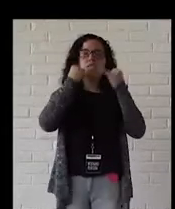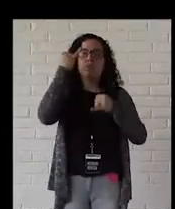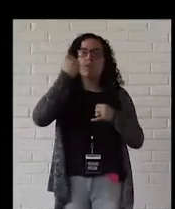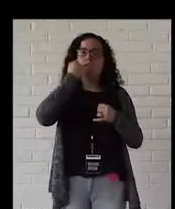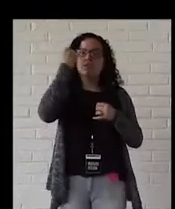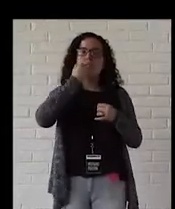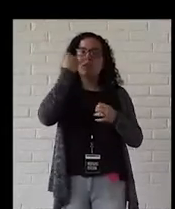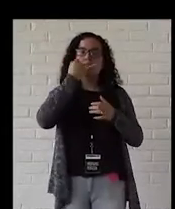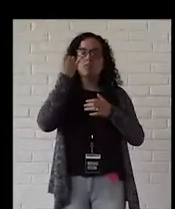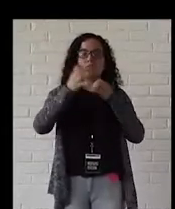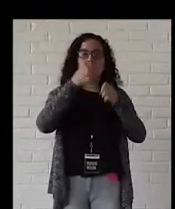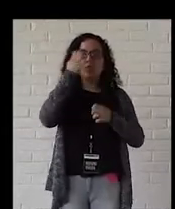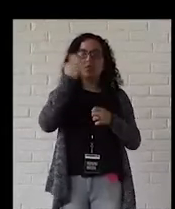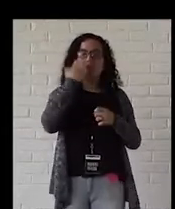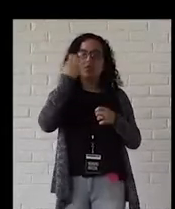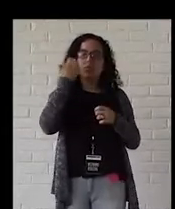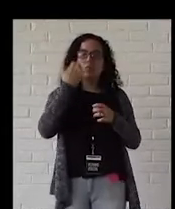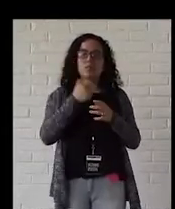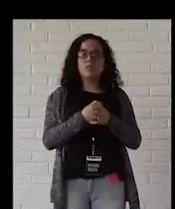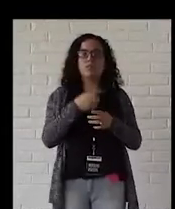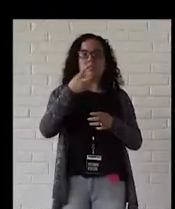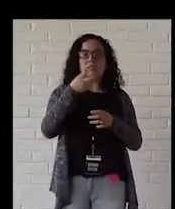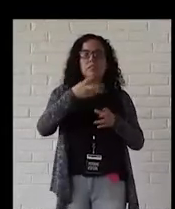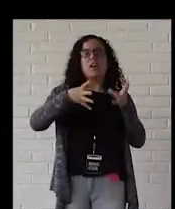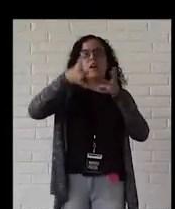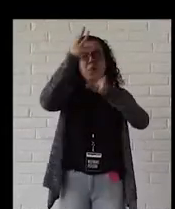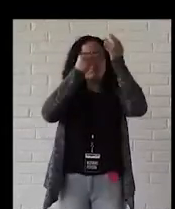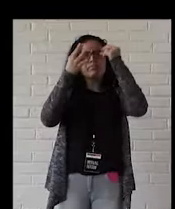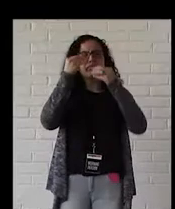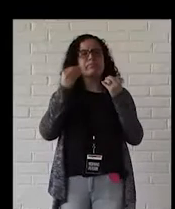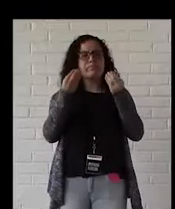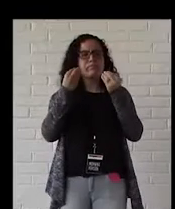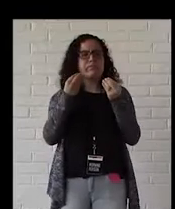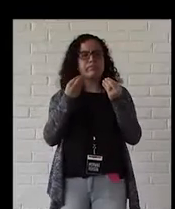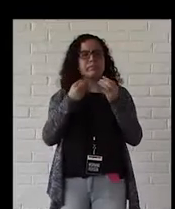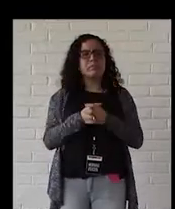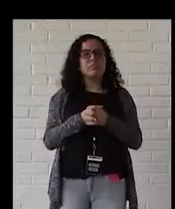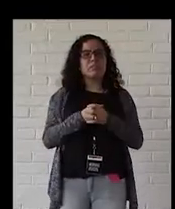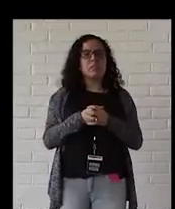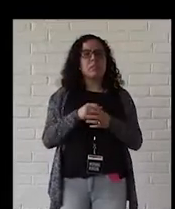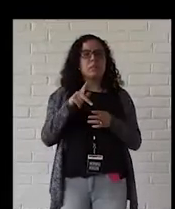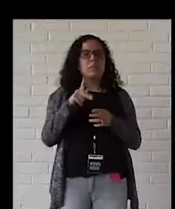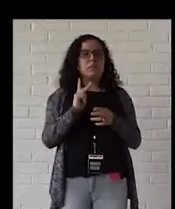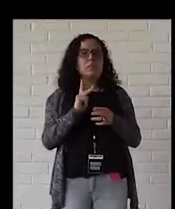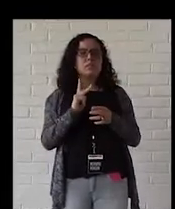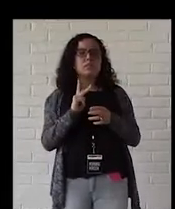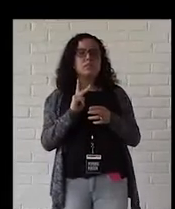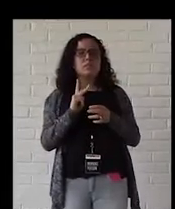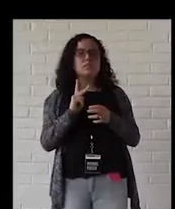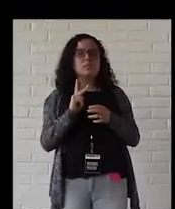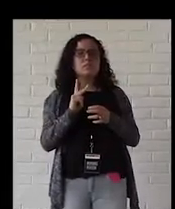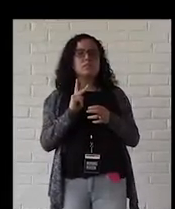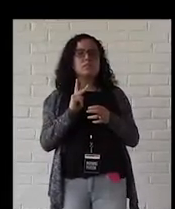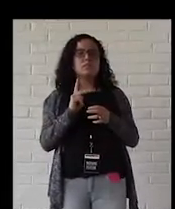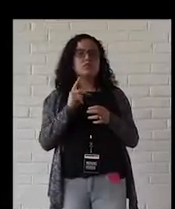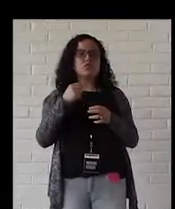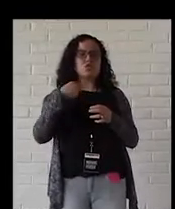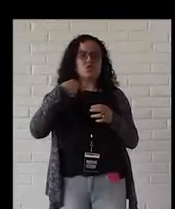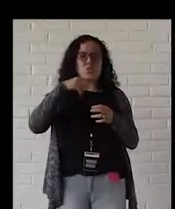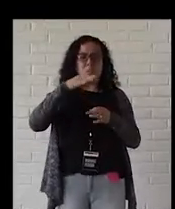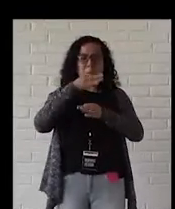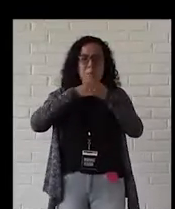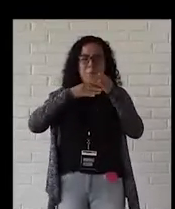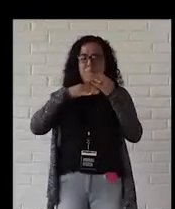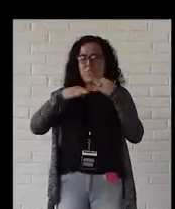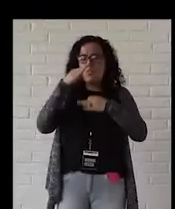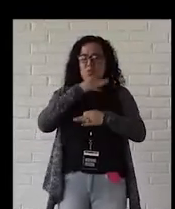cosas, me hizo como sentar los pies en la tierra, pero en un punto yo no podía seguir entregándole toda mi